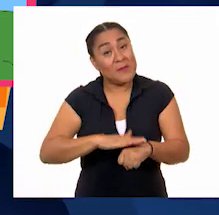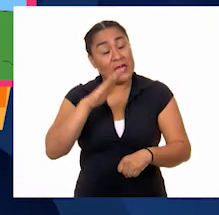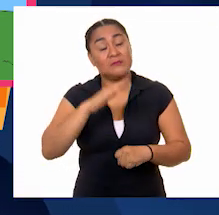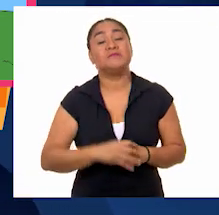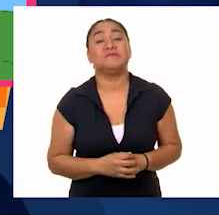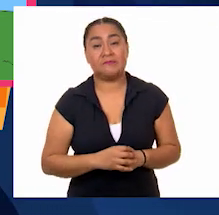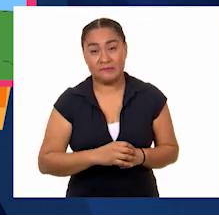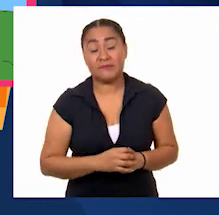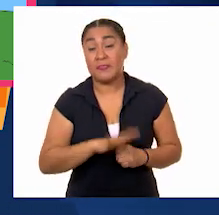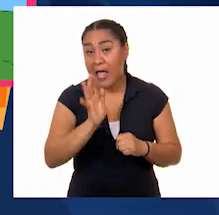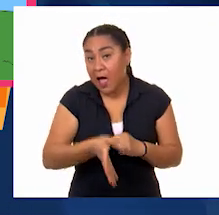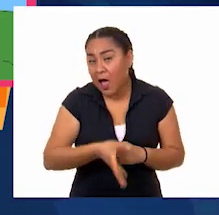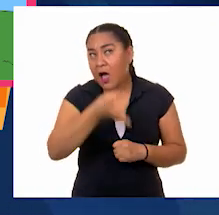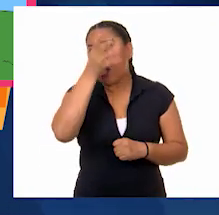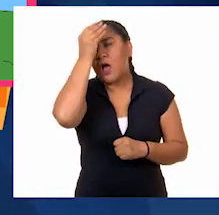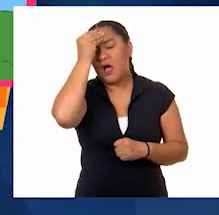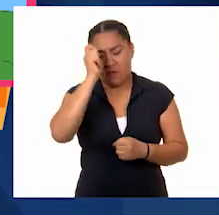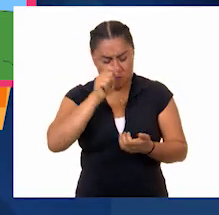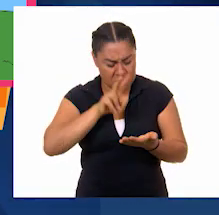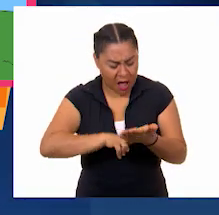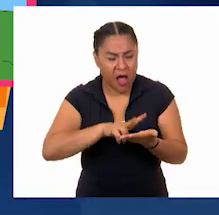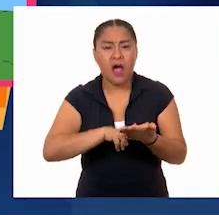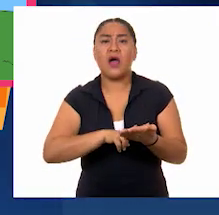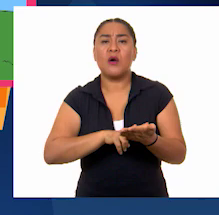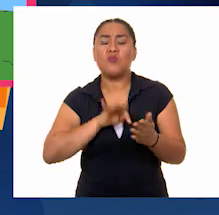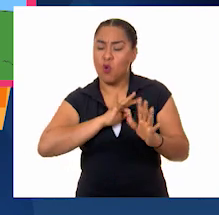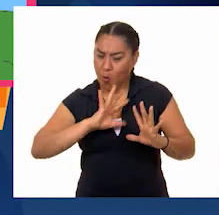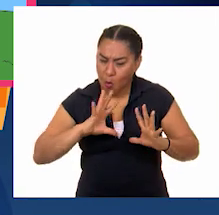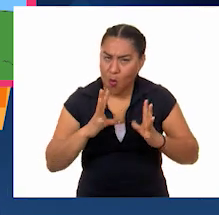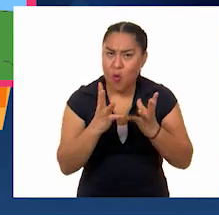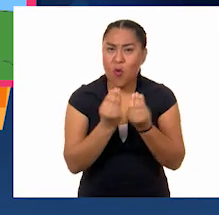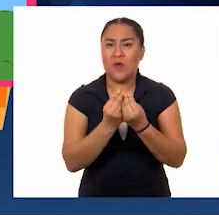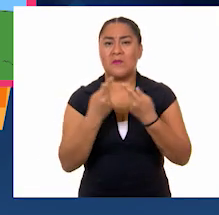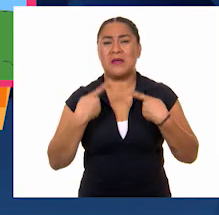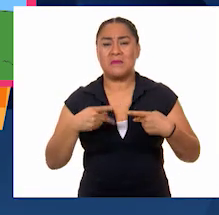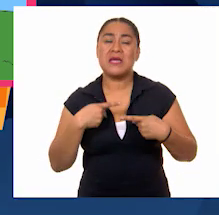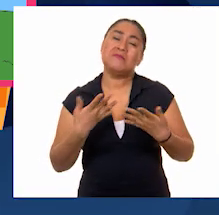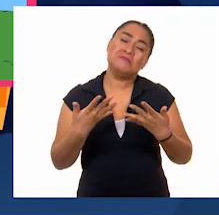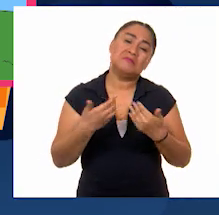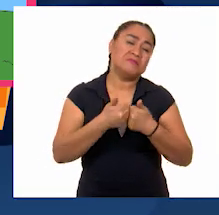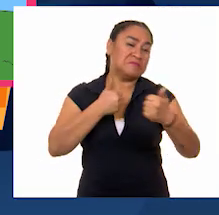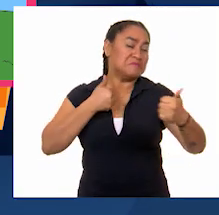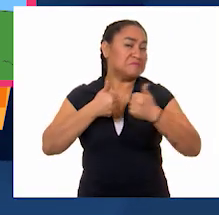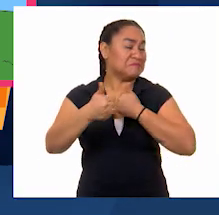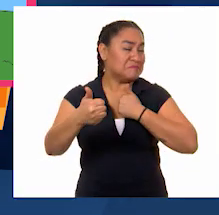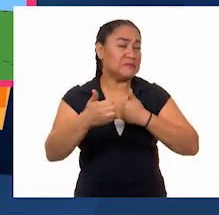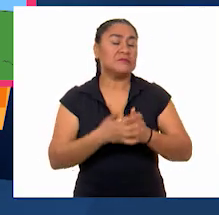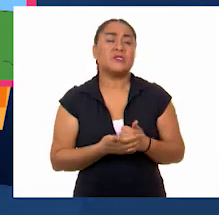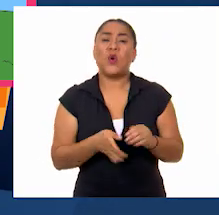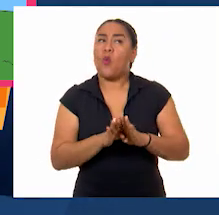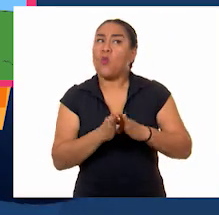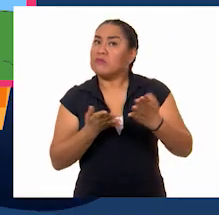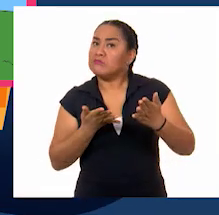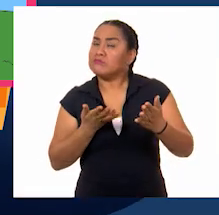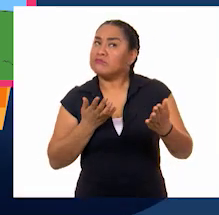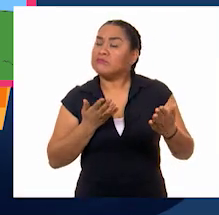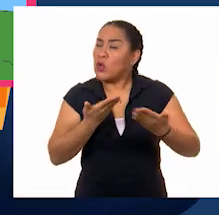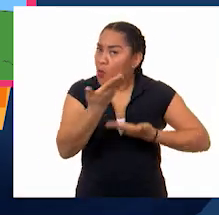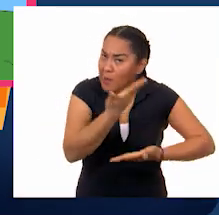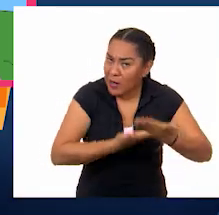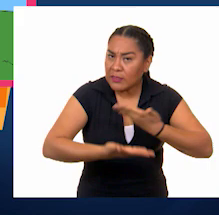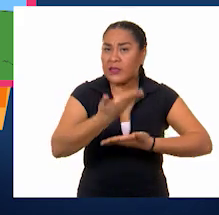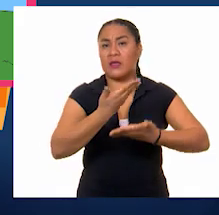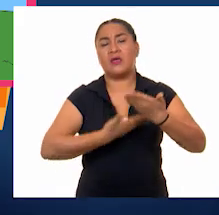Hemos aprendido el valor de estar juntas y juntos, aunque a la distancia, de compartir, de